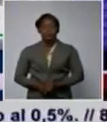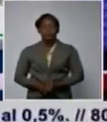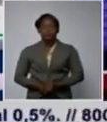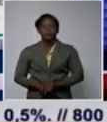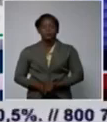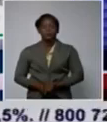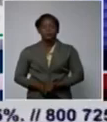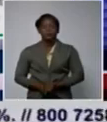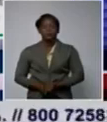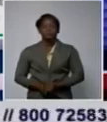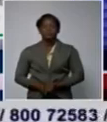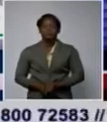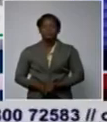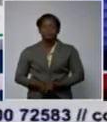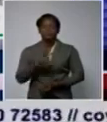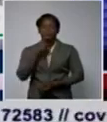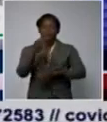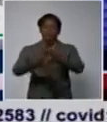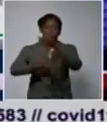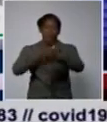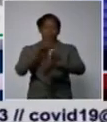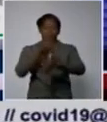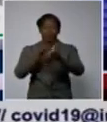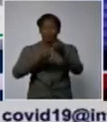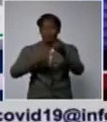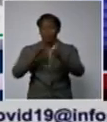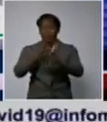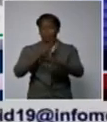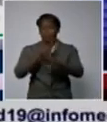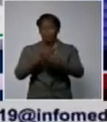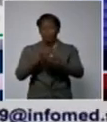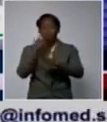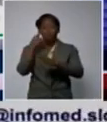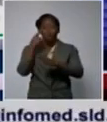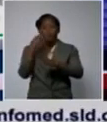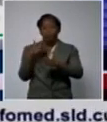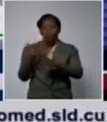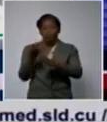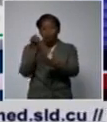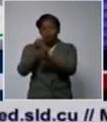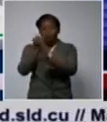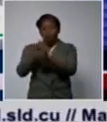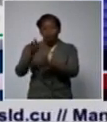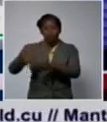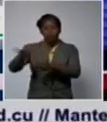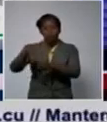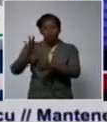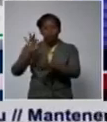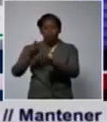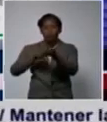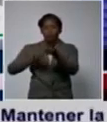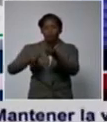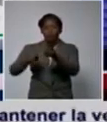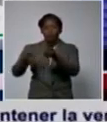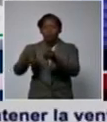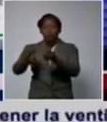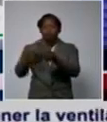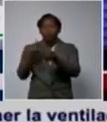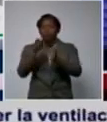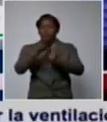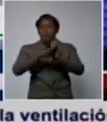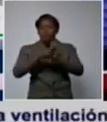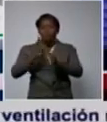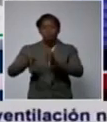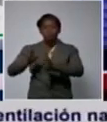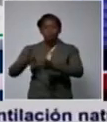Un breve resumen desde Santiago de Cuba que nos demuestra también cómo se accionan desde allí las diversas medidas para la contención